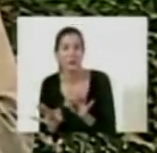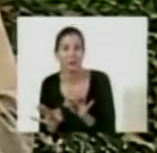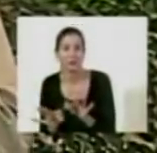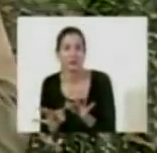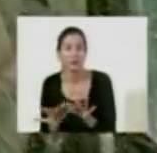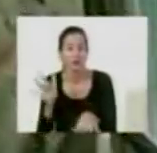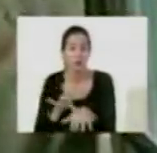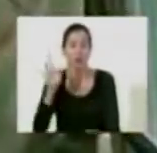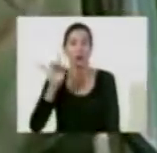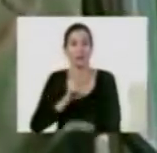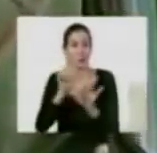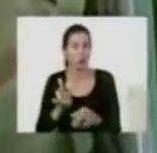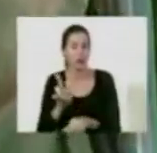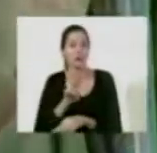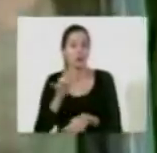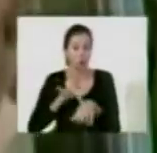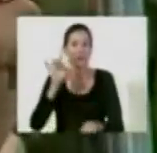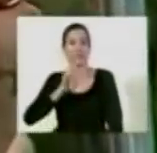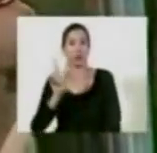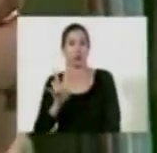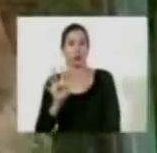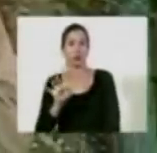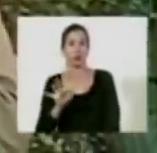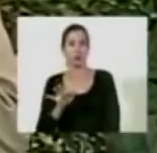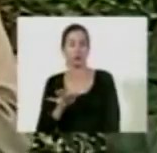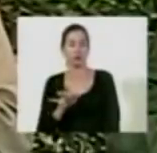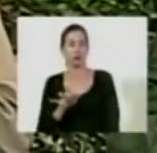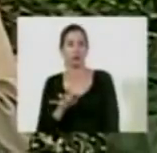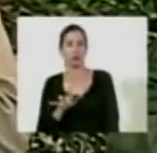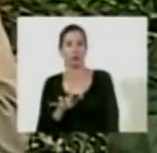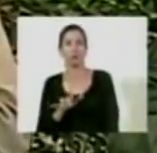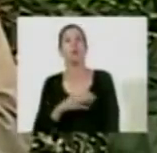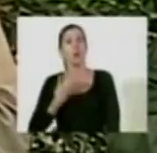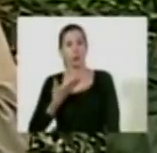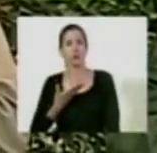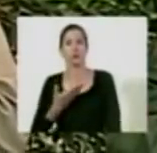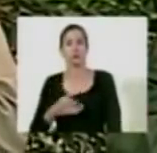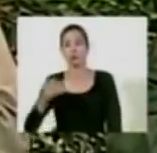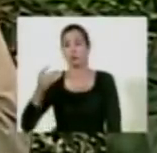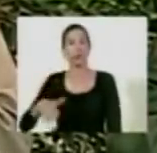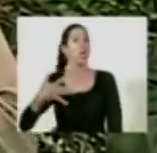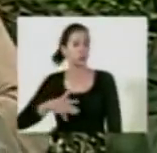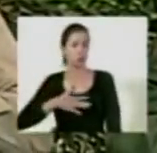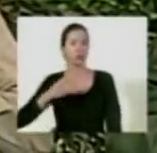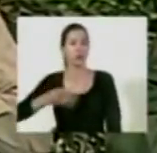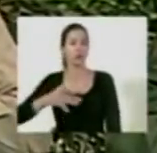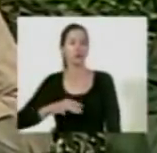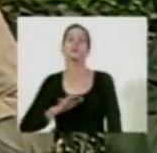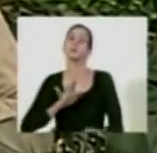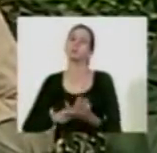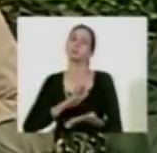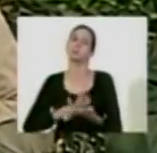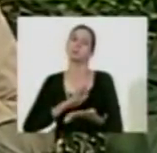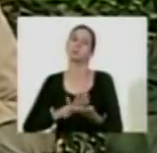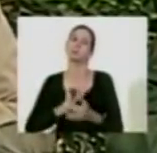nosotros tendríamos el derecho histórico de pasar de la defensiva a la ofensiva.